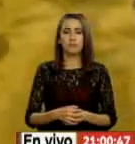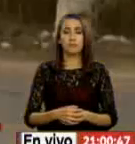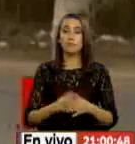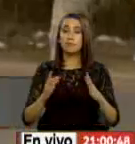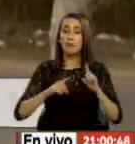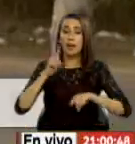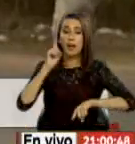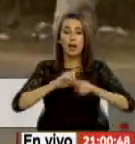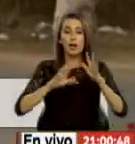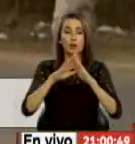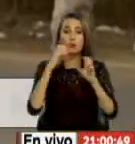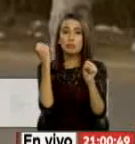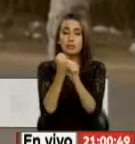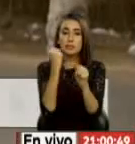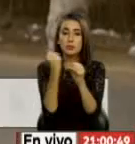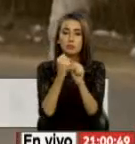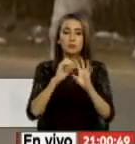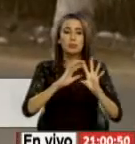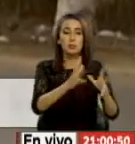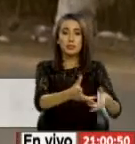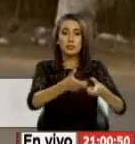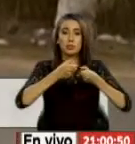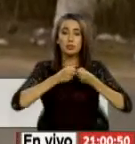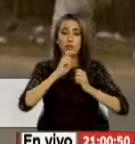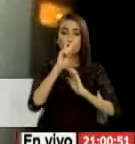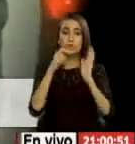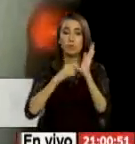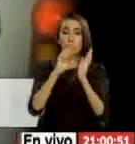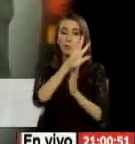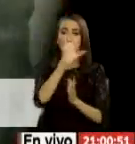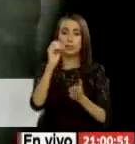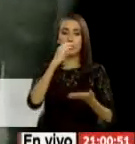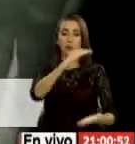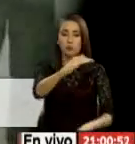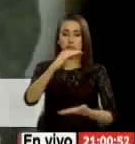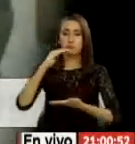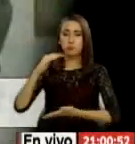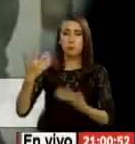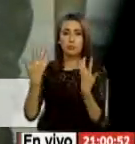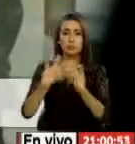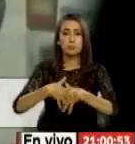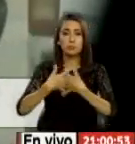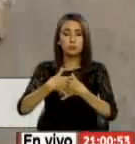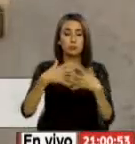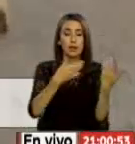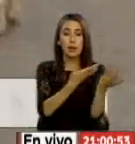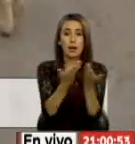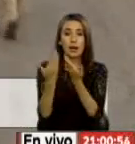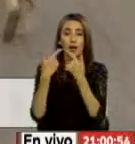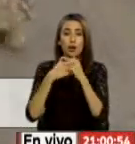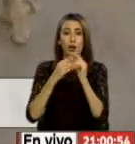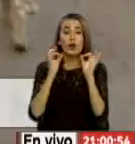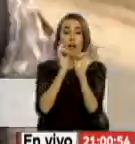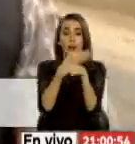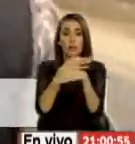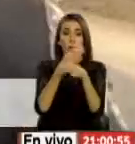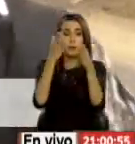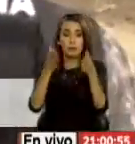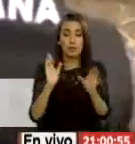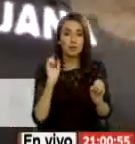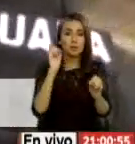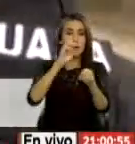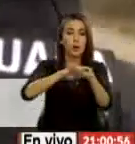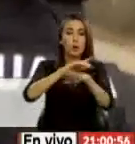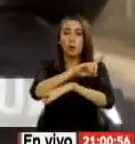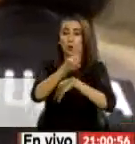Golpe al contrabando. Se incautaron 2.000 quintales de arroz. Hay funcionarios públicos implicados en este caso que demuestran las vulnerabilidades